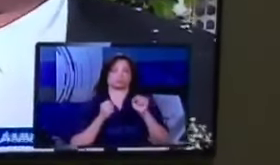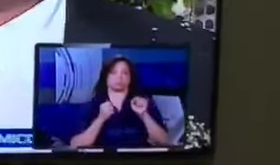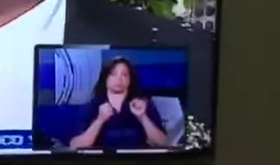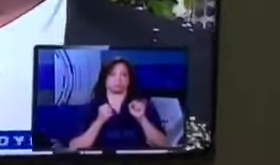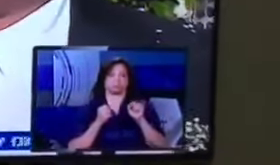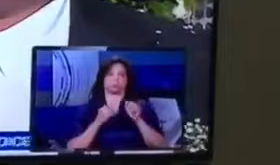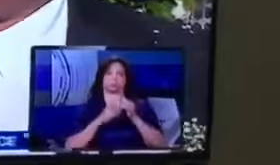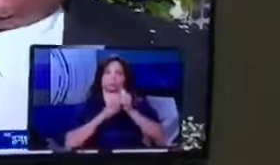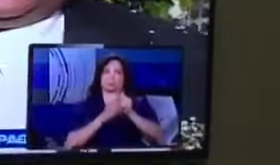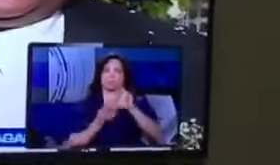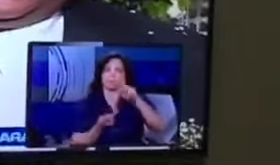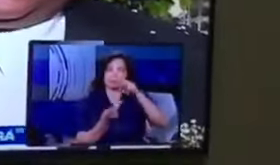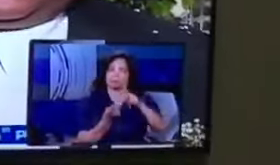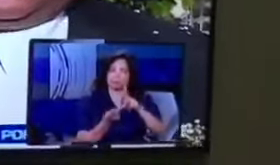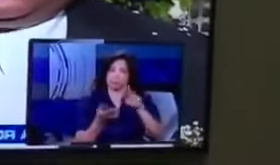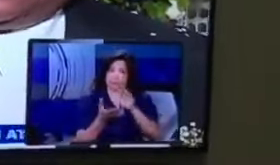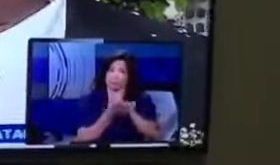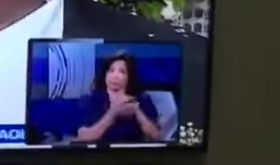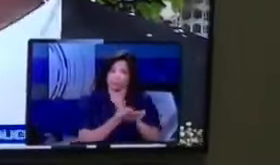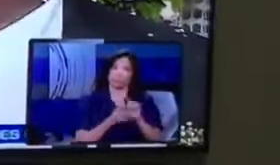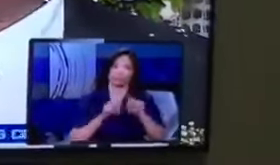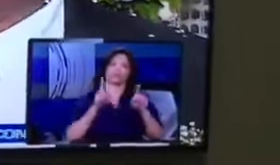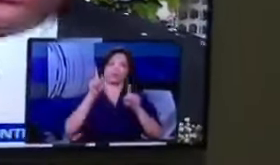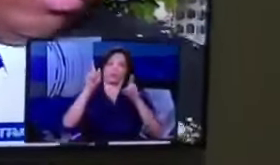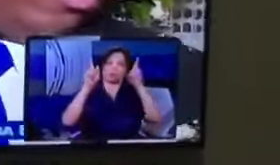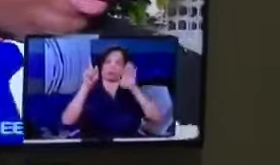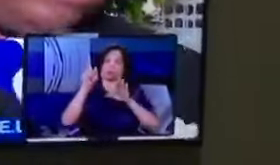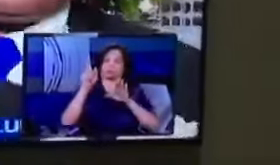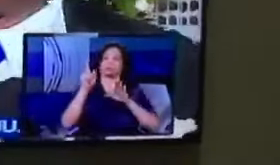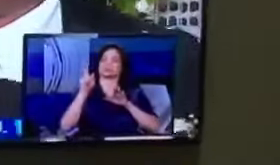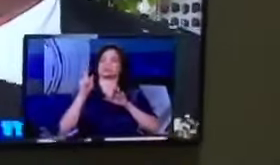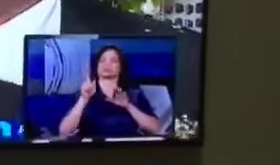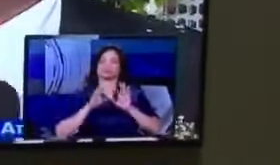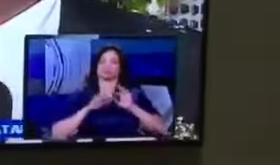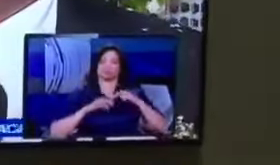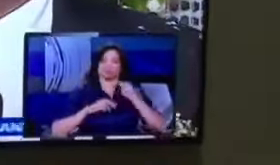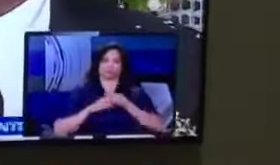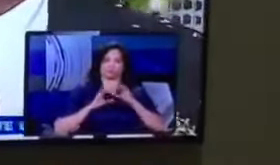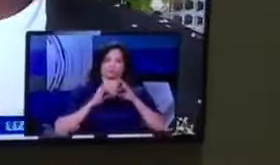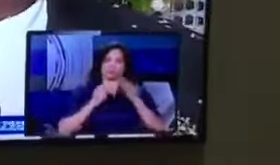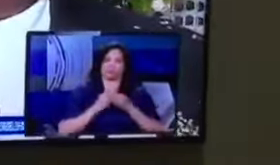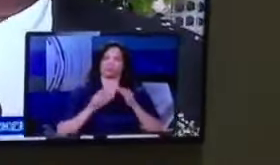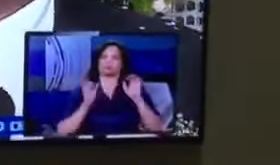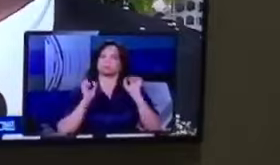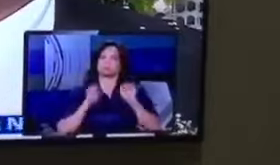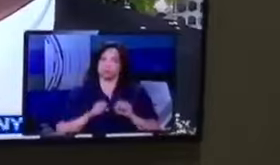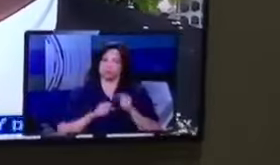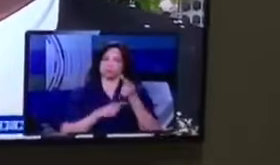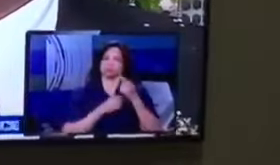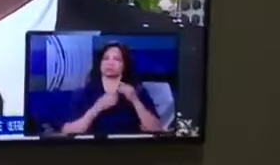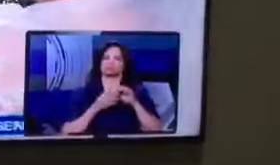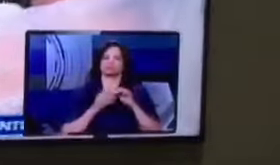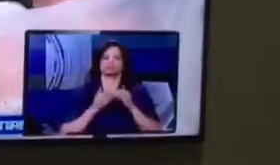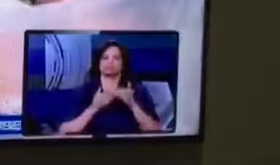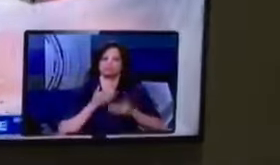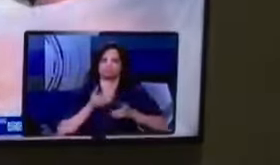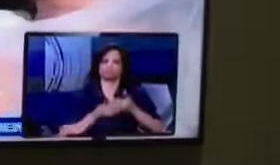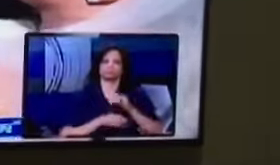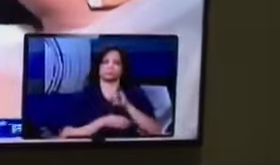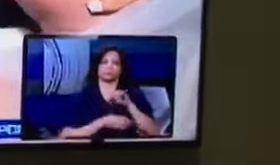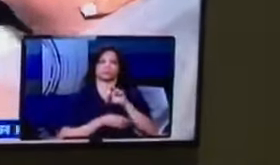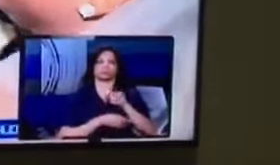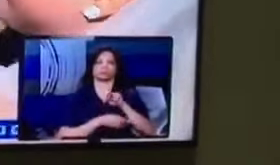no es que sea perfecto, pero con Él, nuestra familia, nuestro matrimonio, sabemos que podemos sobrevivir.